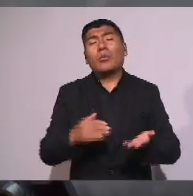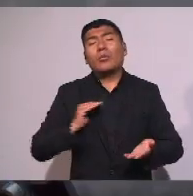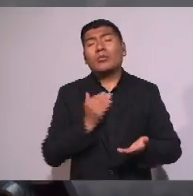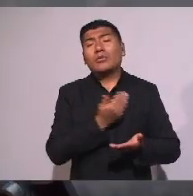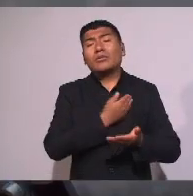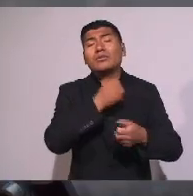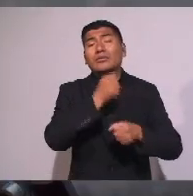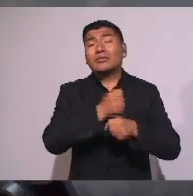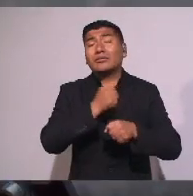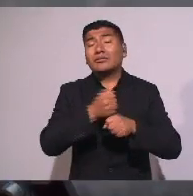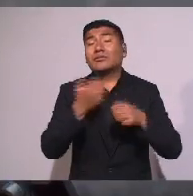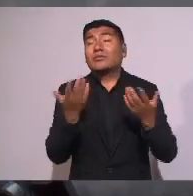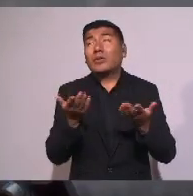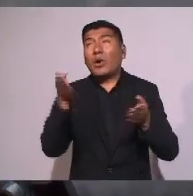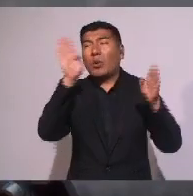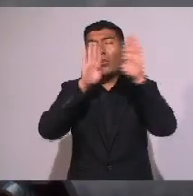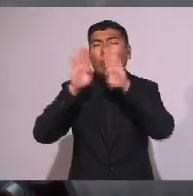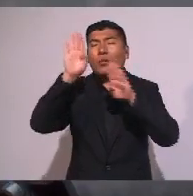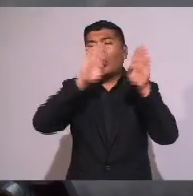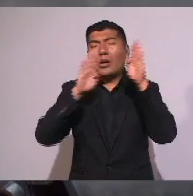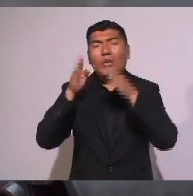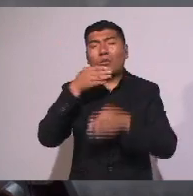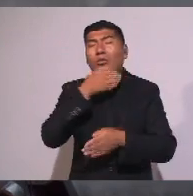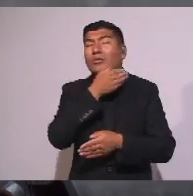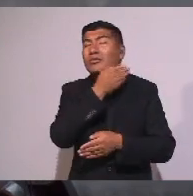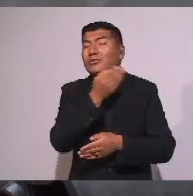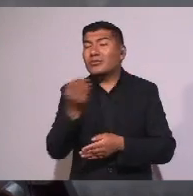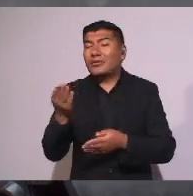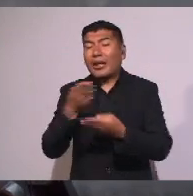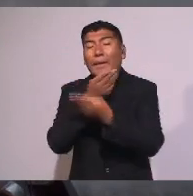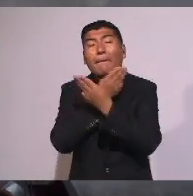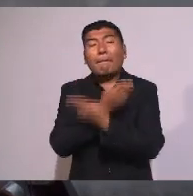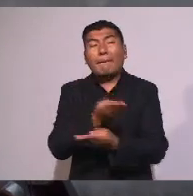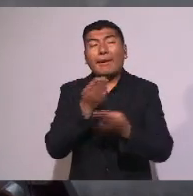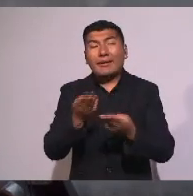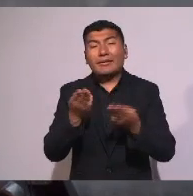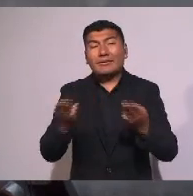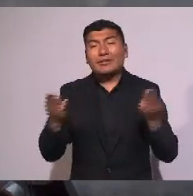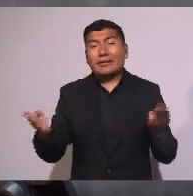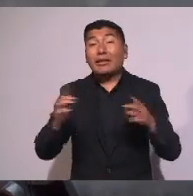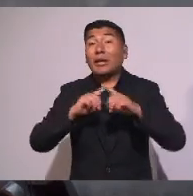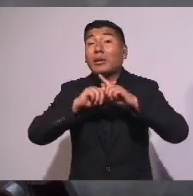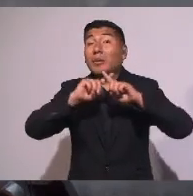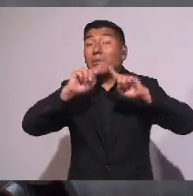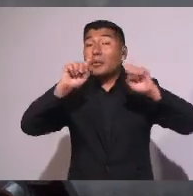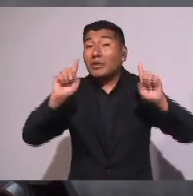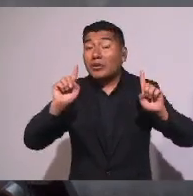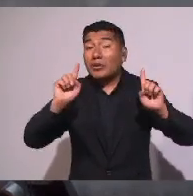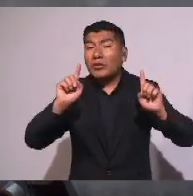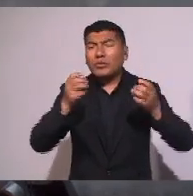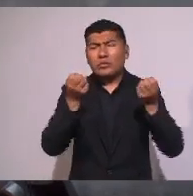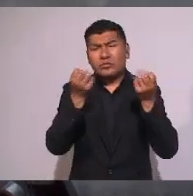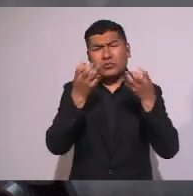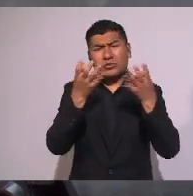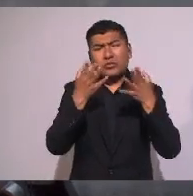nuestro trabajo? Nos preocupamos de las cosas materiales, pero en